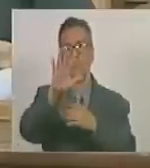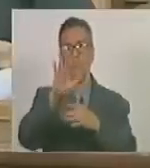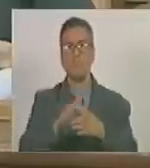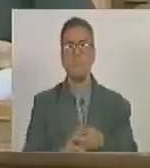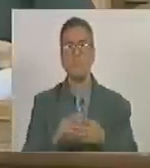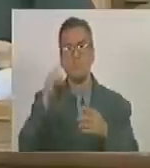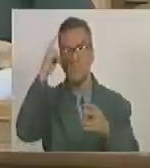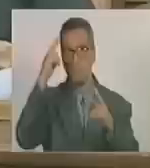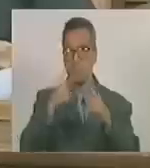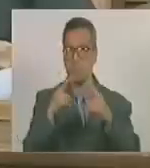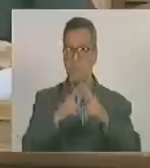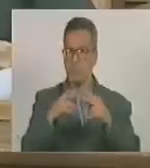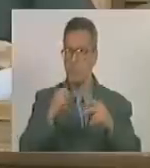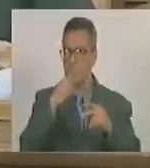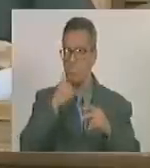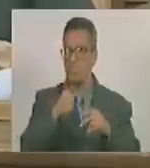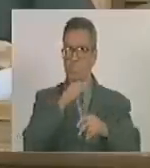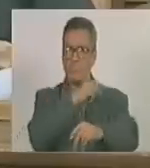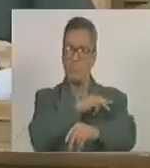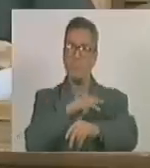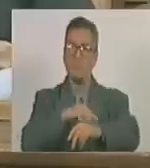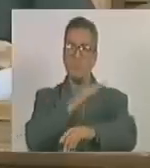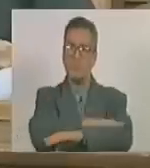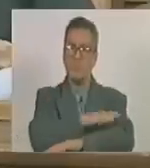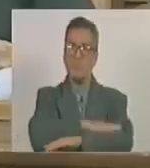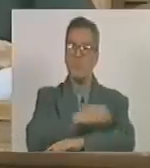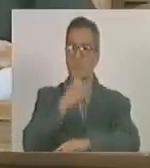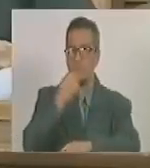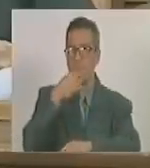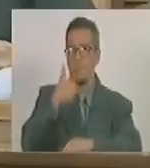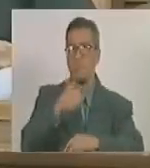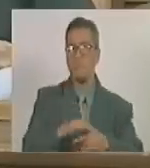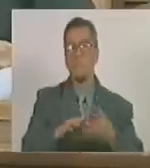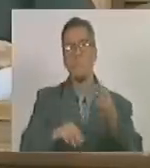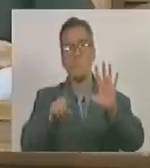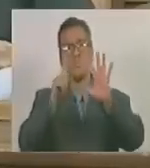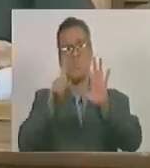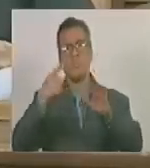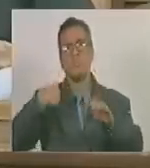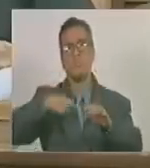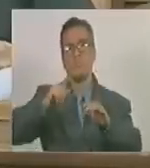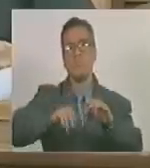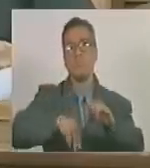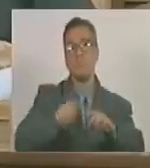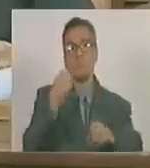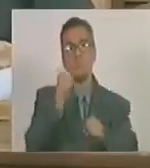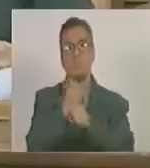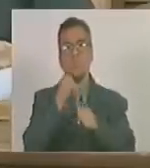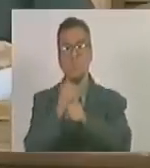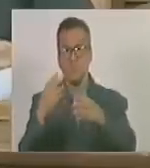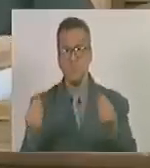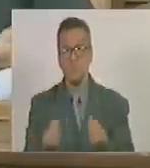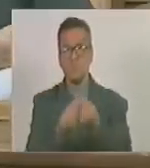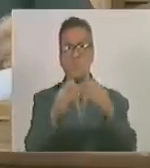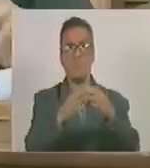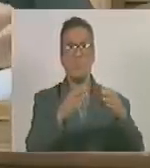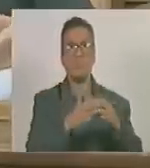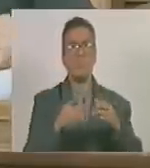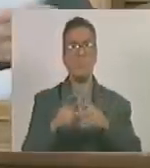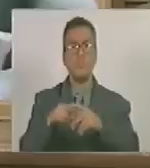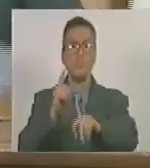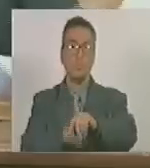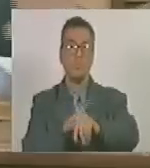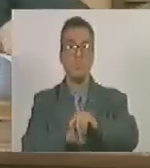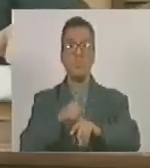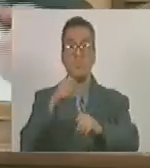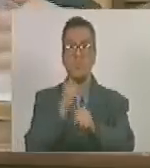De reconocida solvencia moral y honorabilidad. 6. Tener capacidad de trabajo colectivo con disposición y tiempo